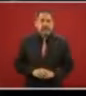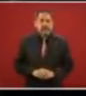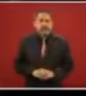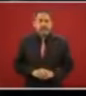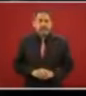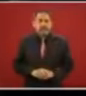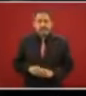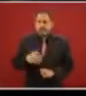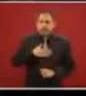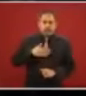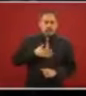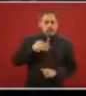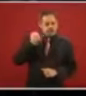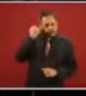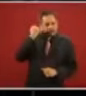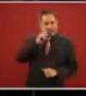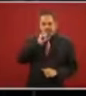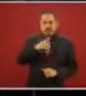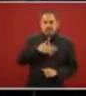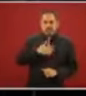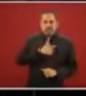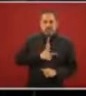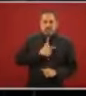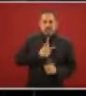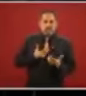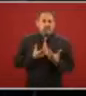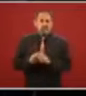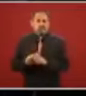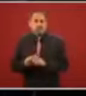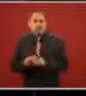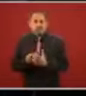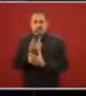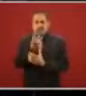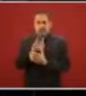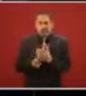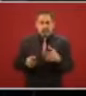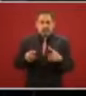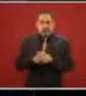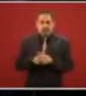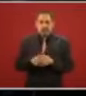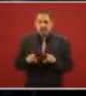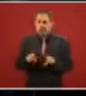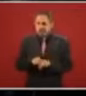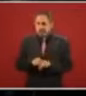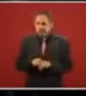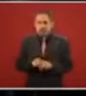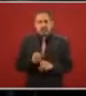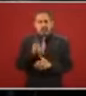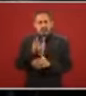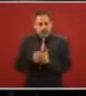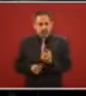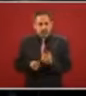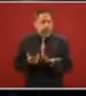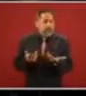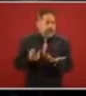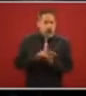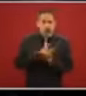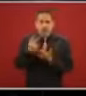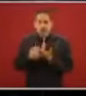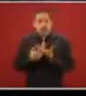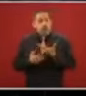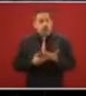Yo soy partidario de las dos cosas al mismo tiempo. Creo que un proyecto de